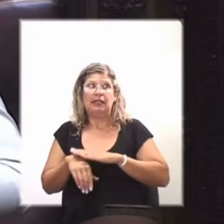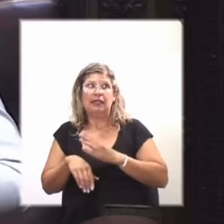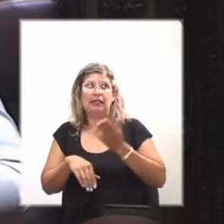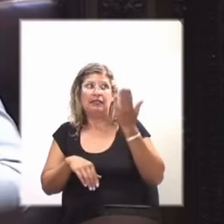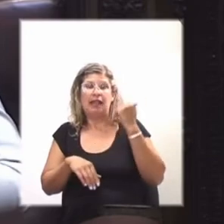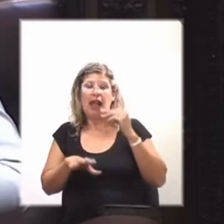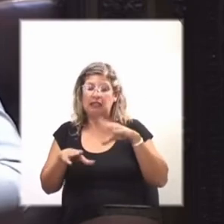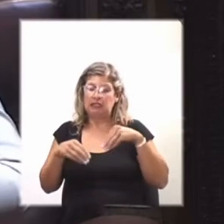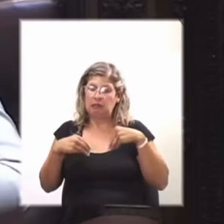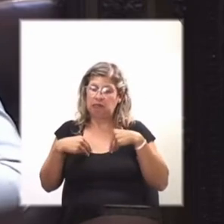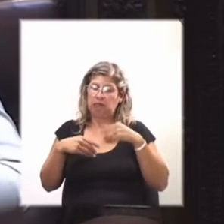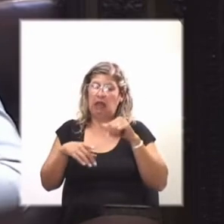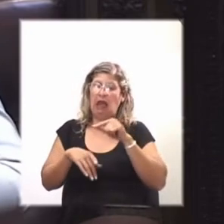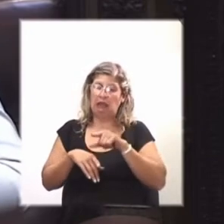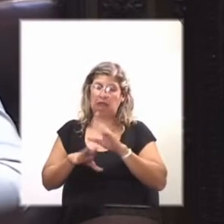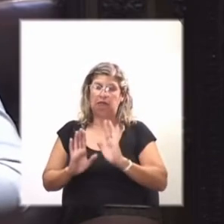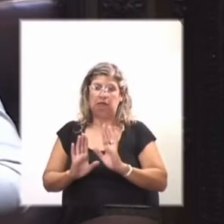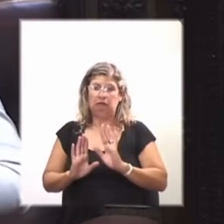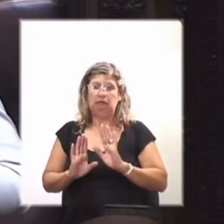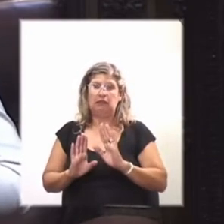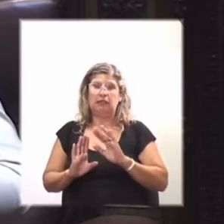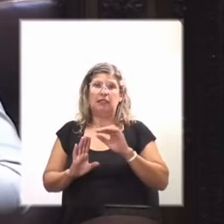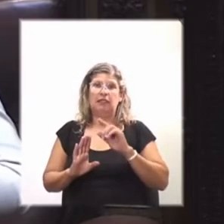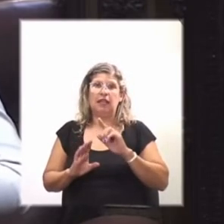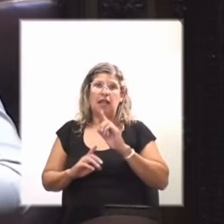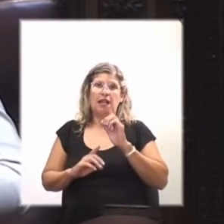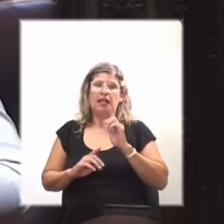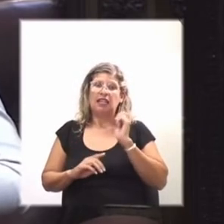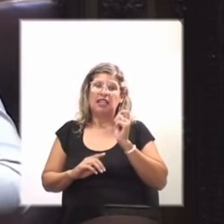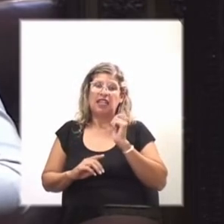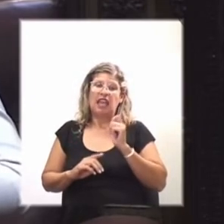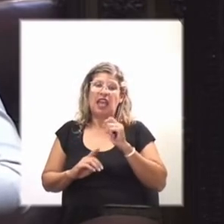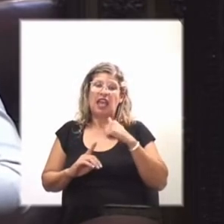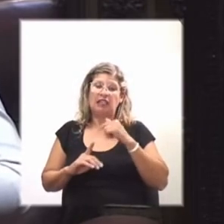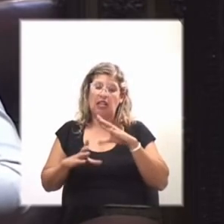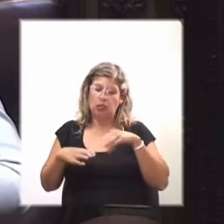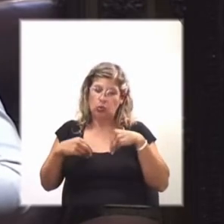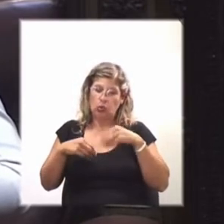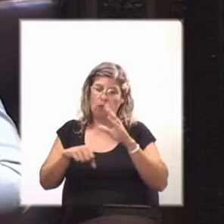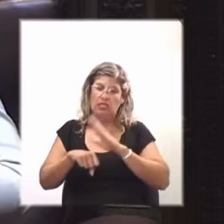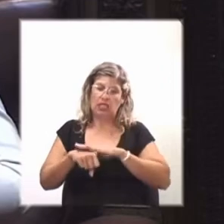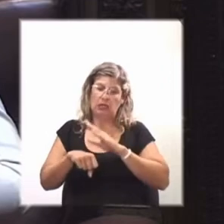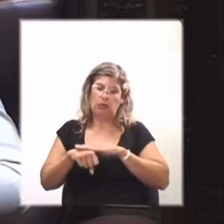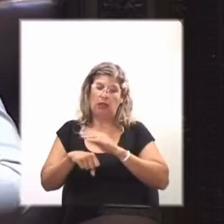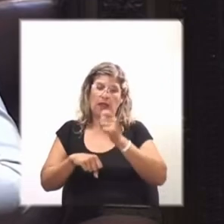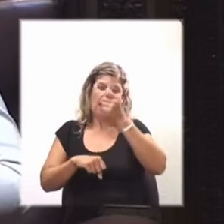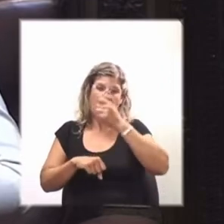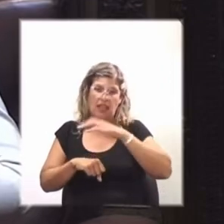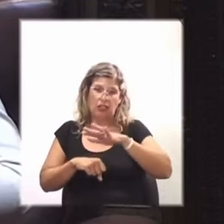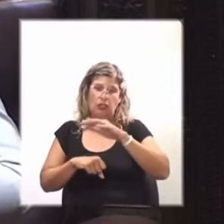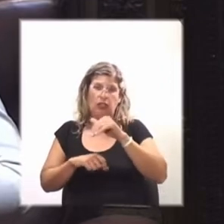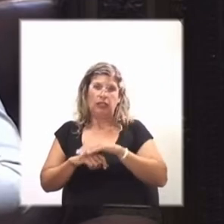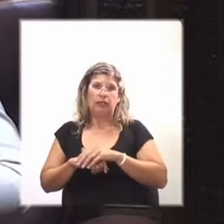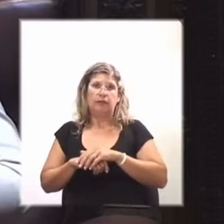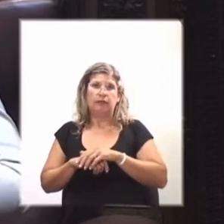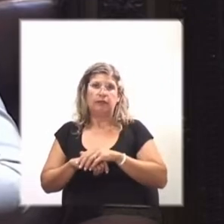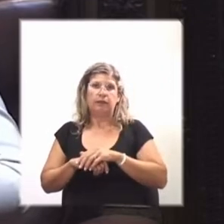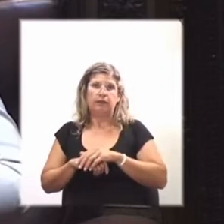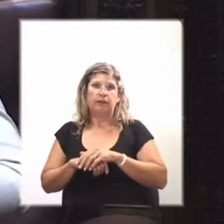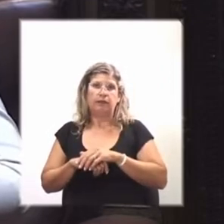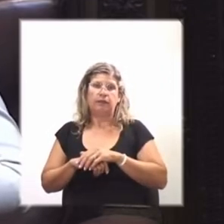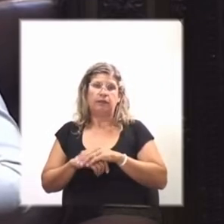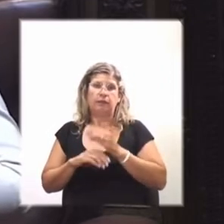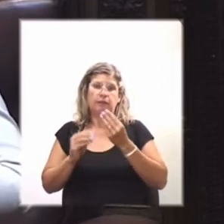el verbo, alguien tal vez asuma esa responsabilidad histórica de haber puesto al